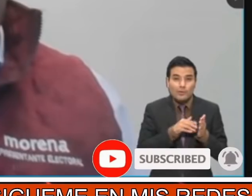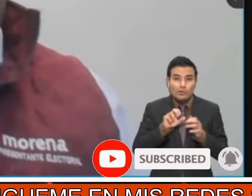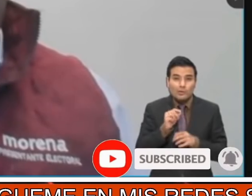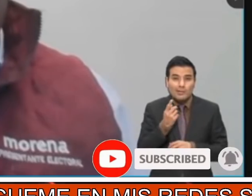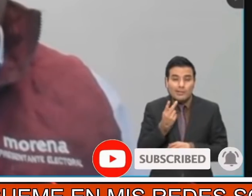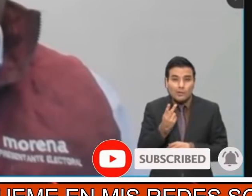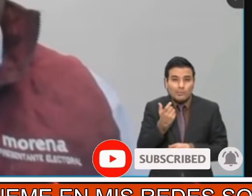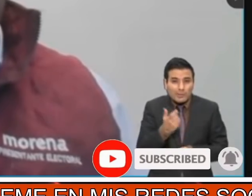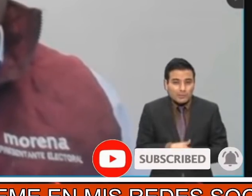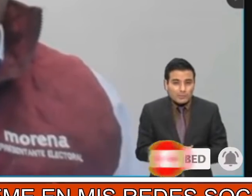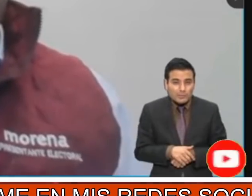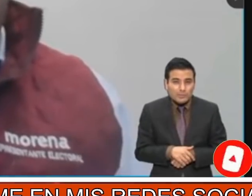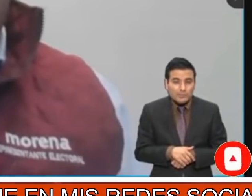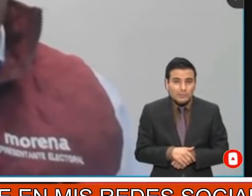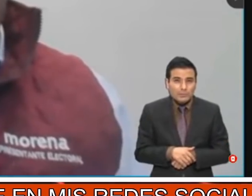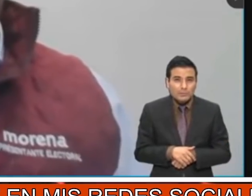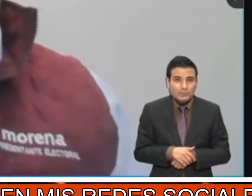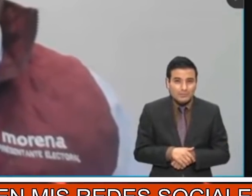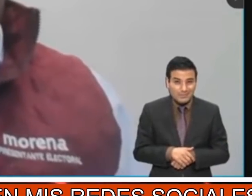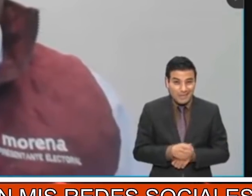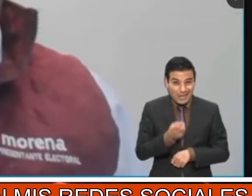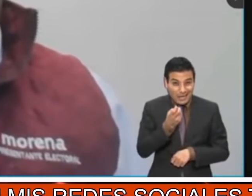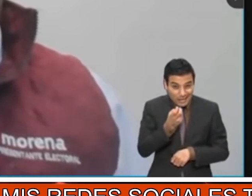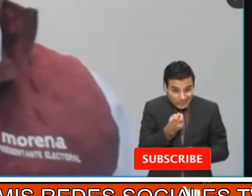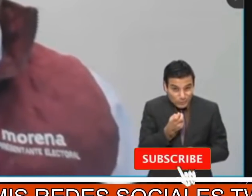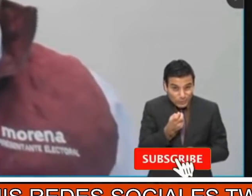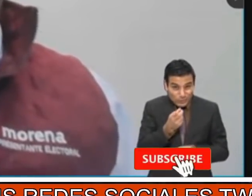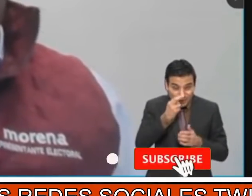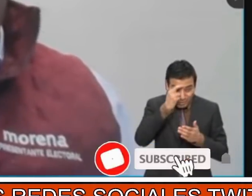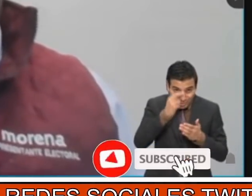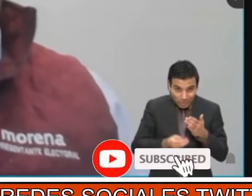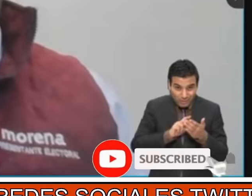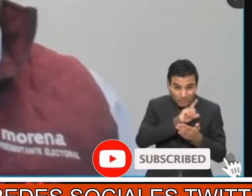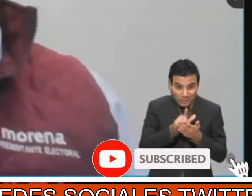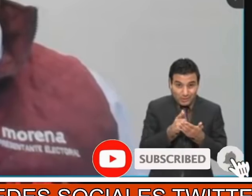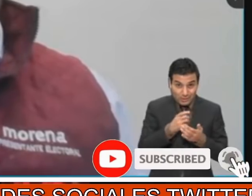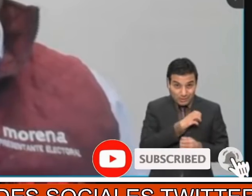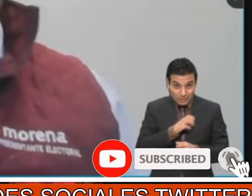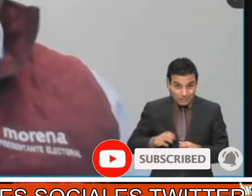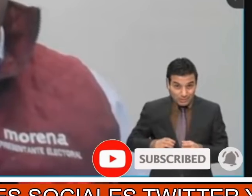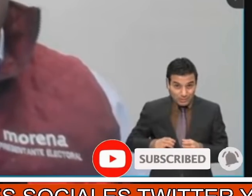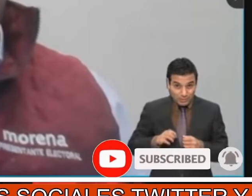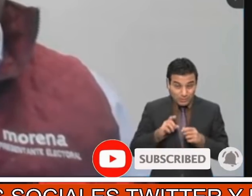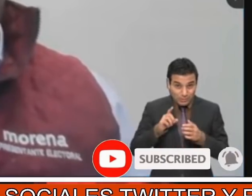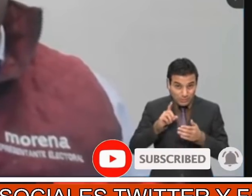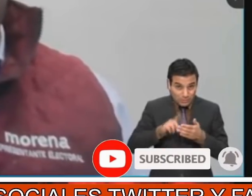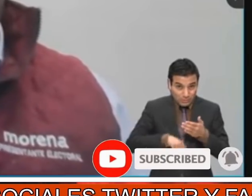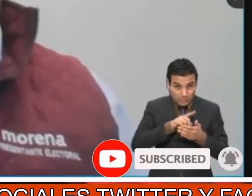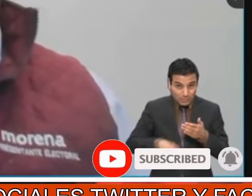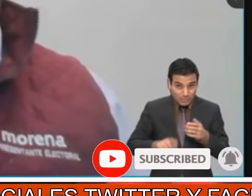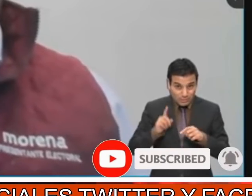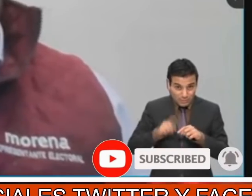19,872 pesos involucrados. ¿Da eso para una cancelación de un registro de candidato